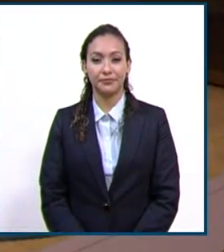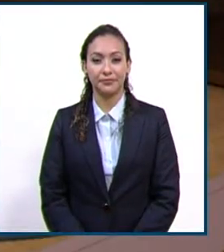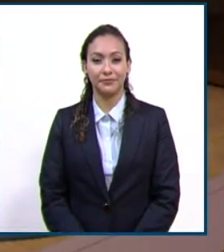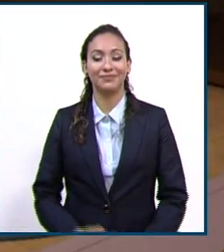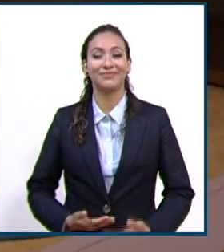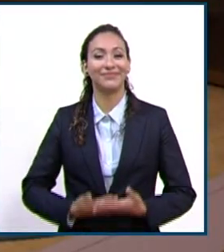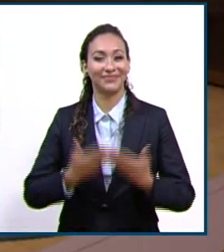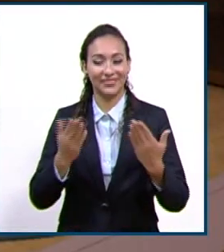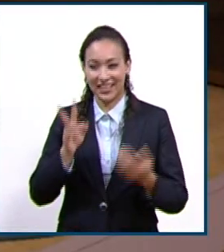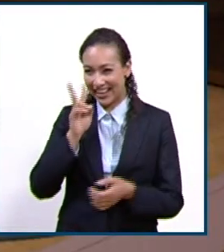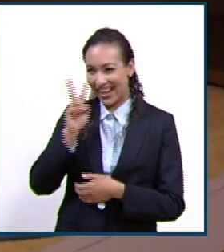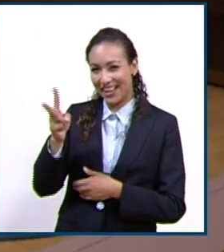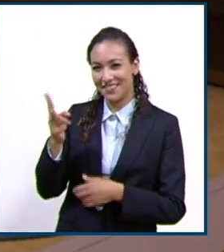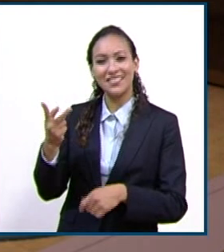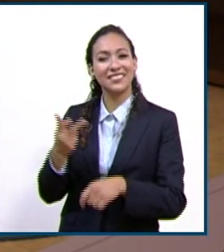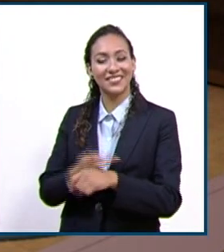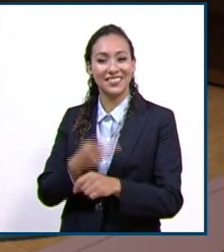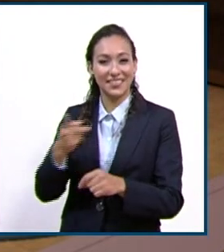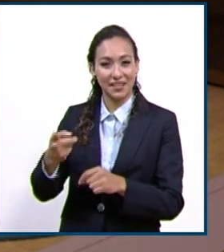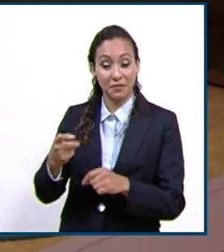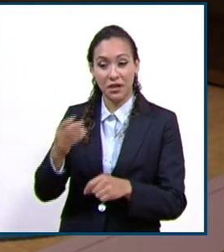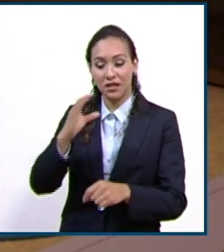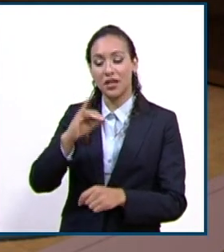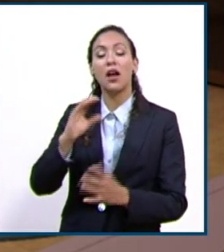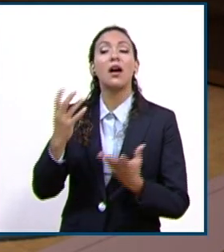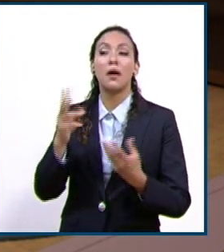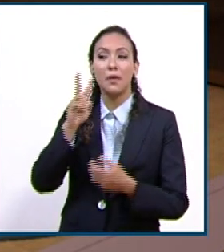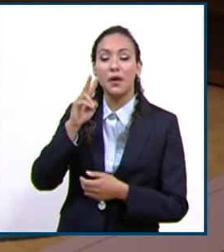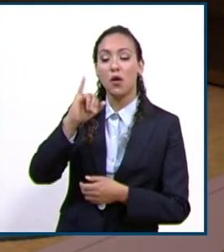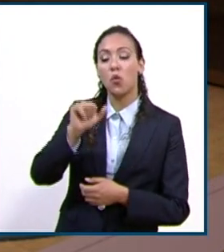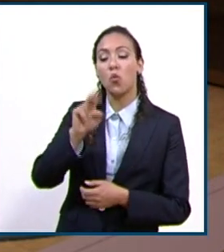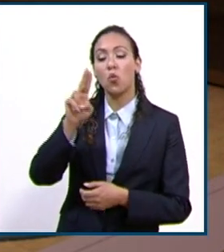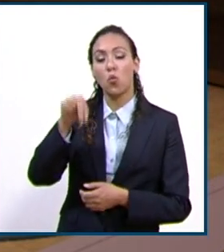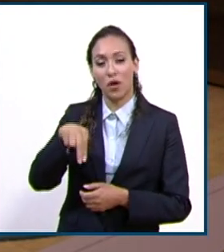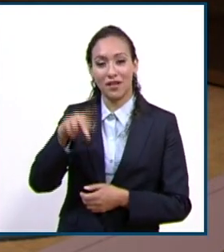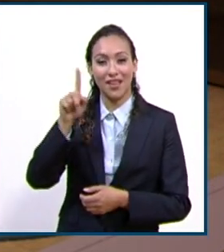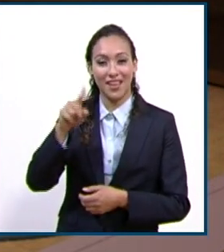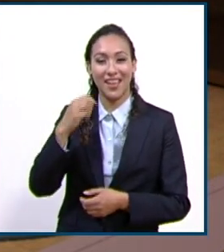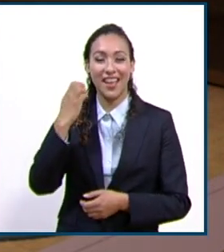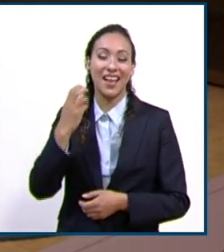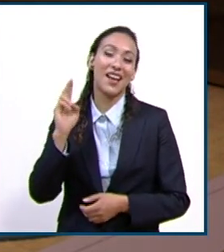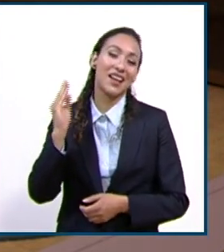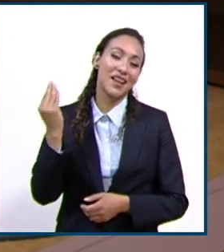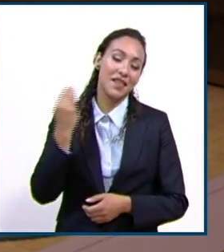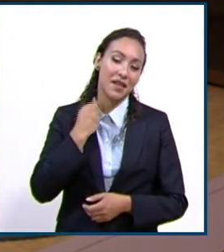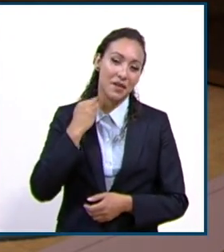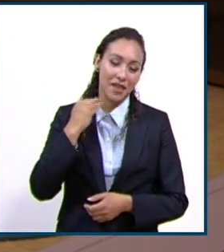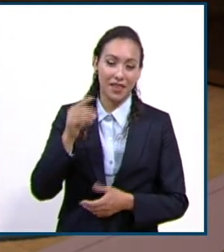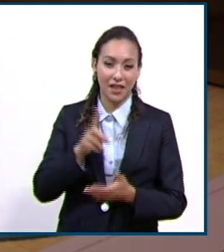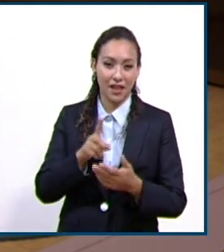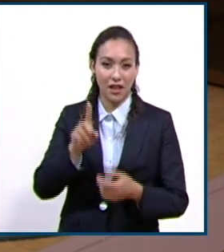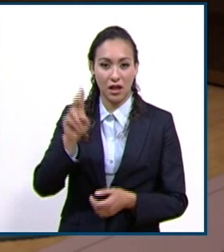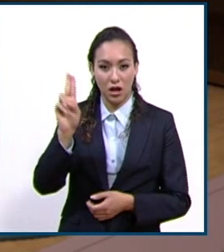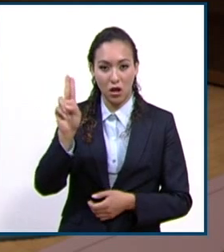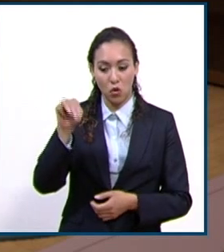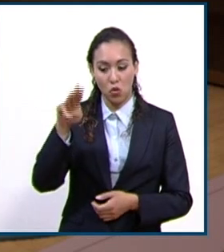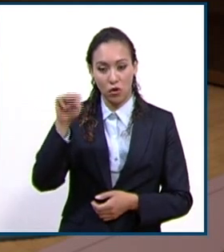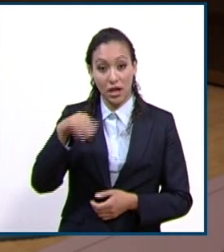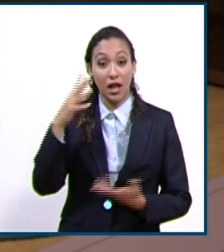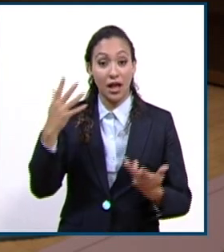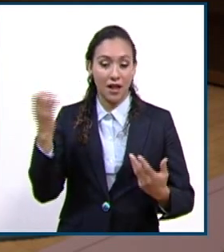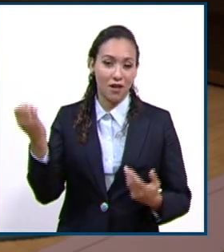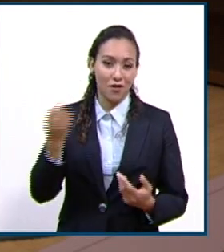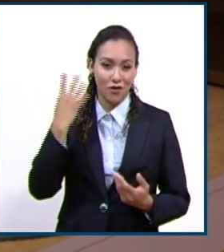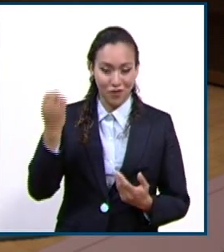Ahora nos enlazamos con mi compañero Juan Carlos González hasta la Facultad de Derecho de la UNAM, donde se lleva a cabo el Congreso Nacional de